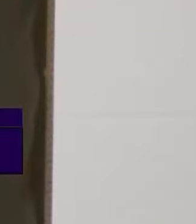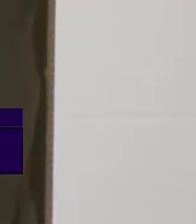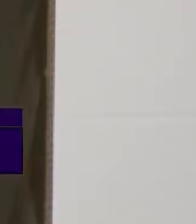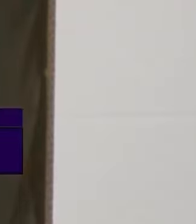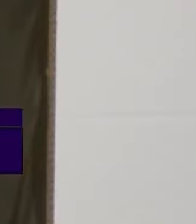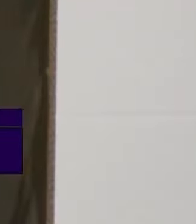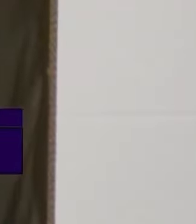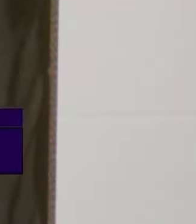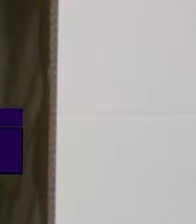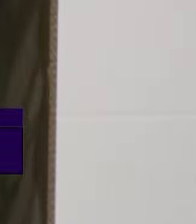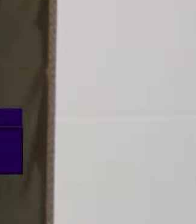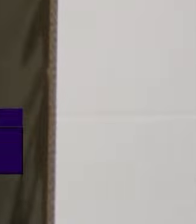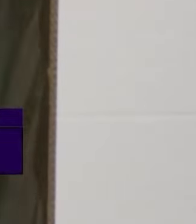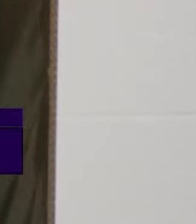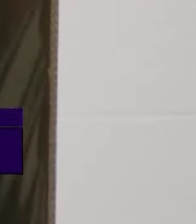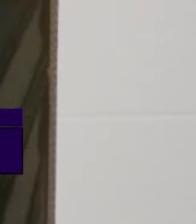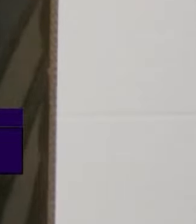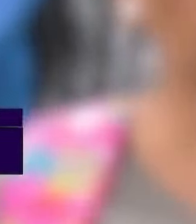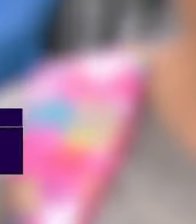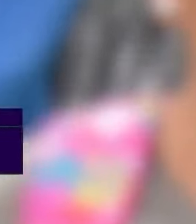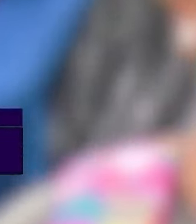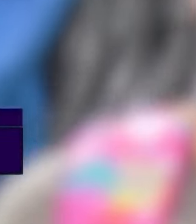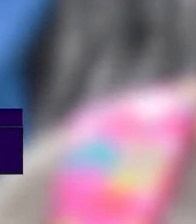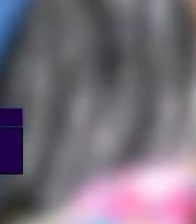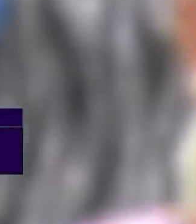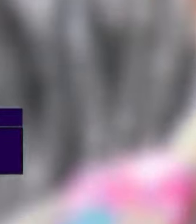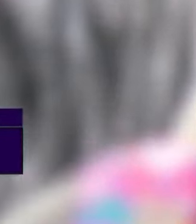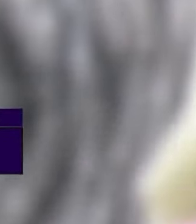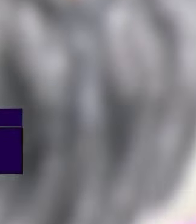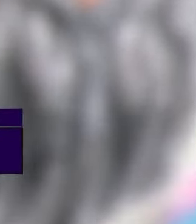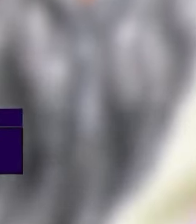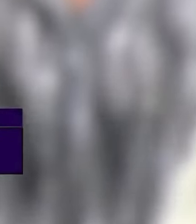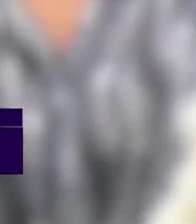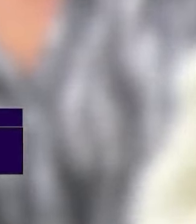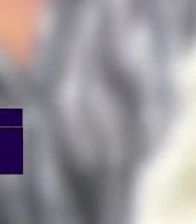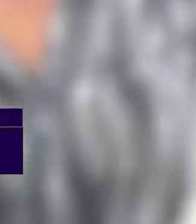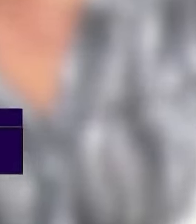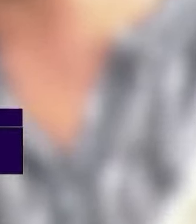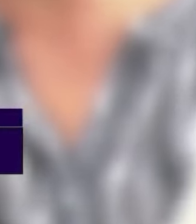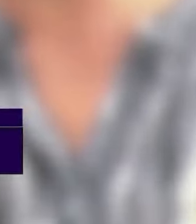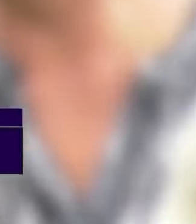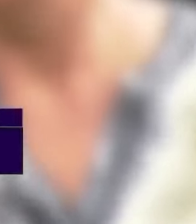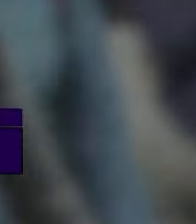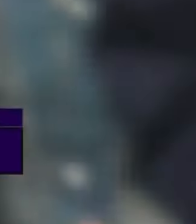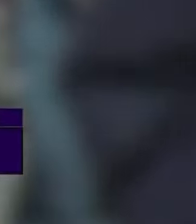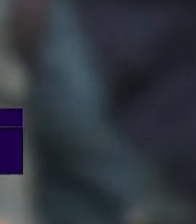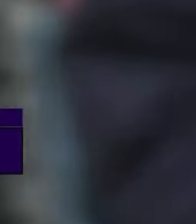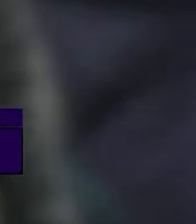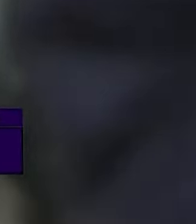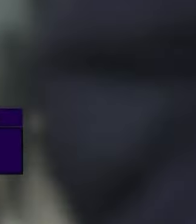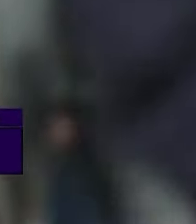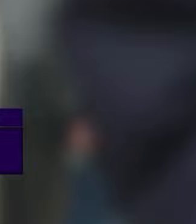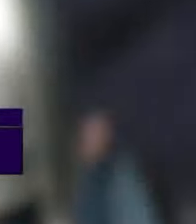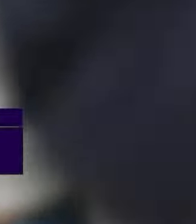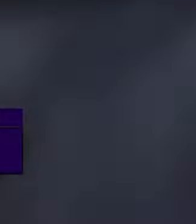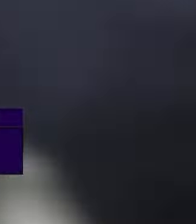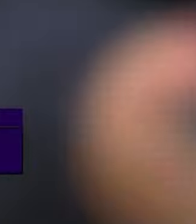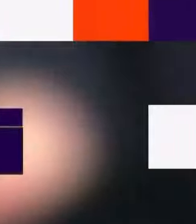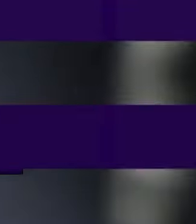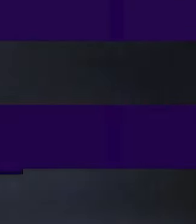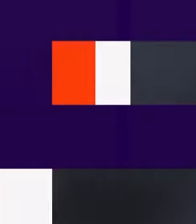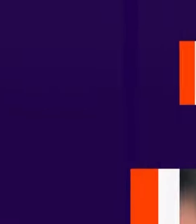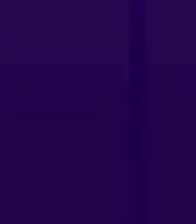¿Qué estrategias se deben implementar para reducir los casos de violencia intrafamiliar? En minutos, los detalles.